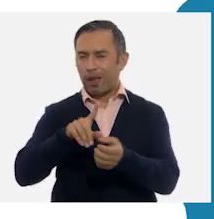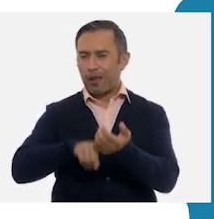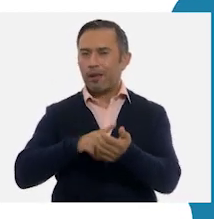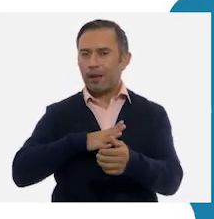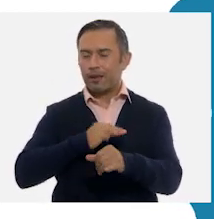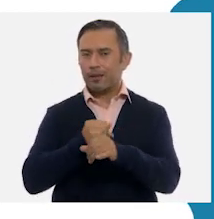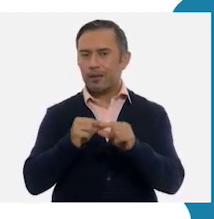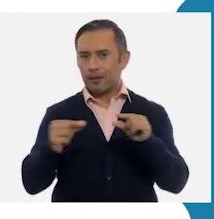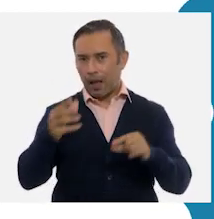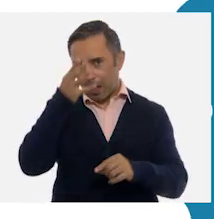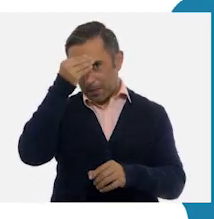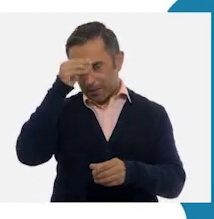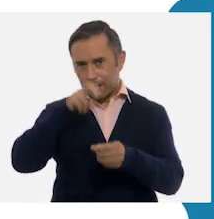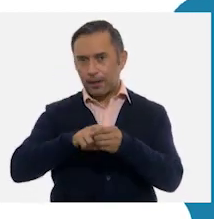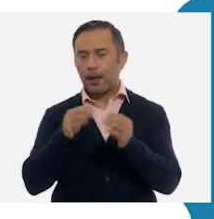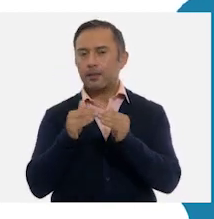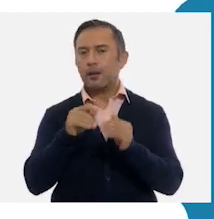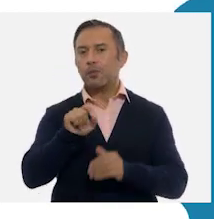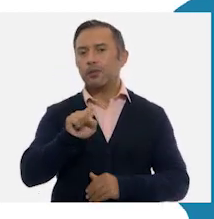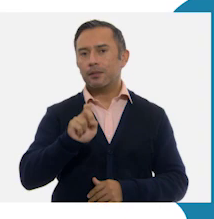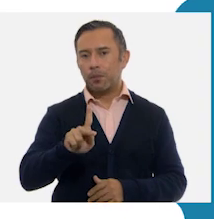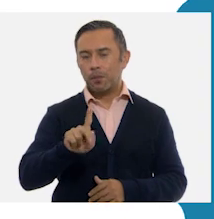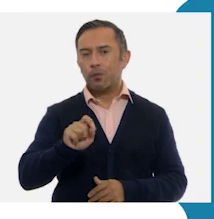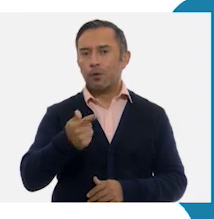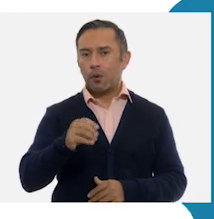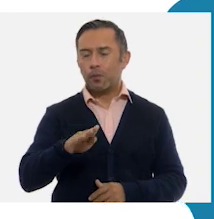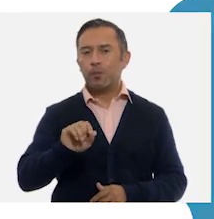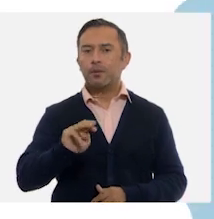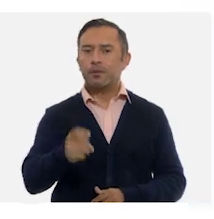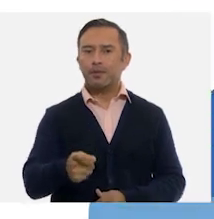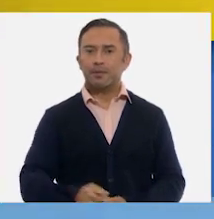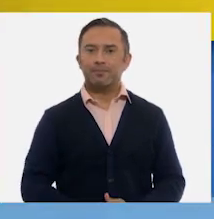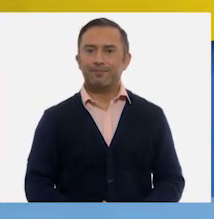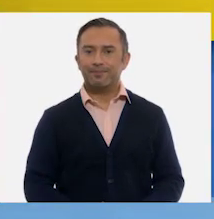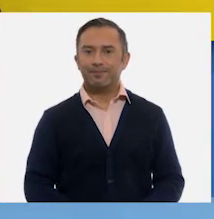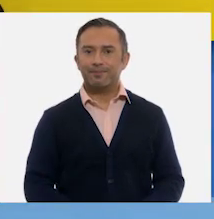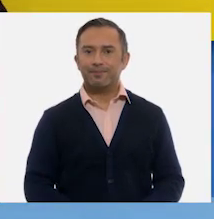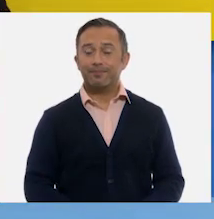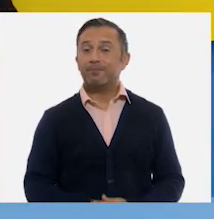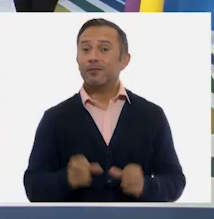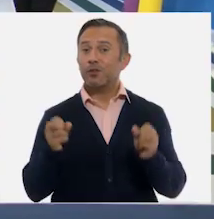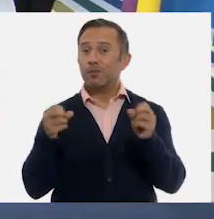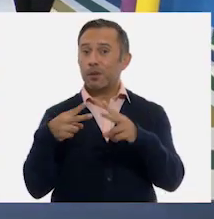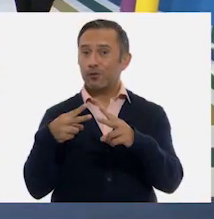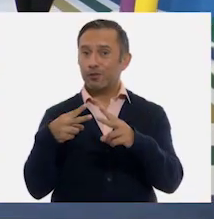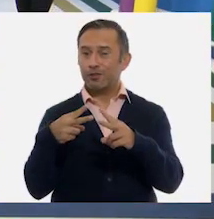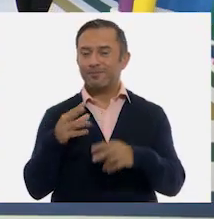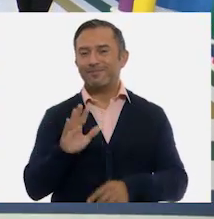aprendeencasa.sep.gov.mx. Nos vemos.